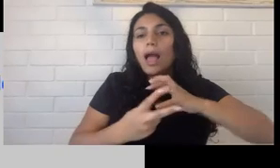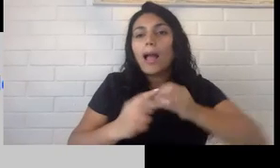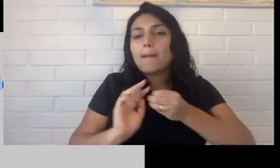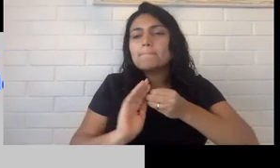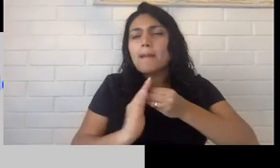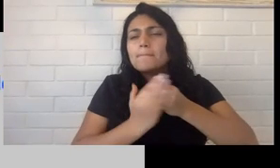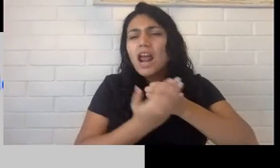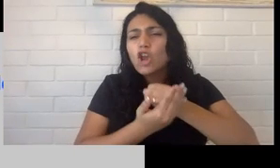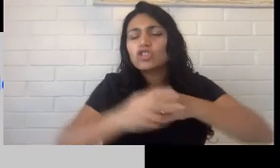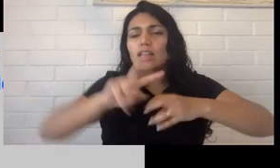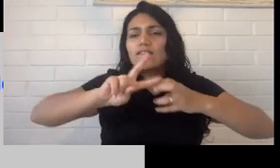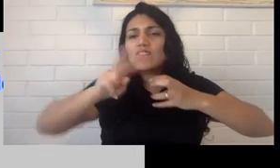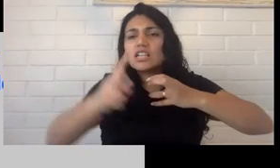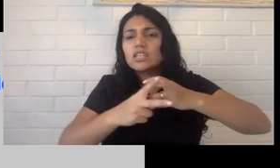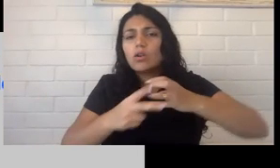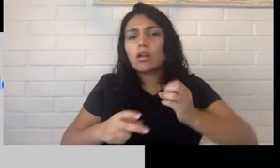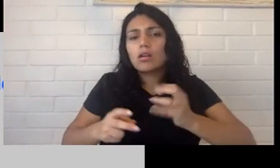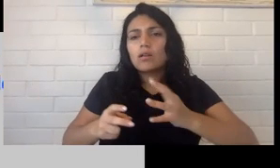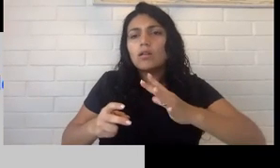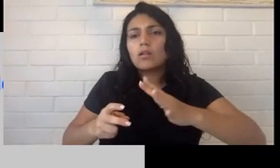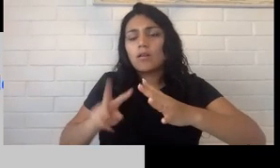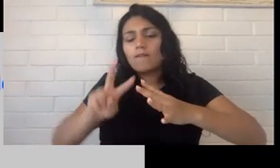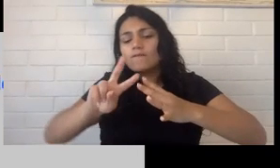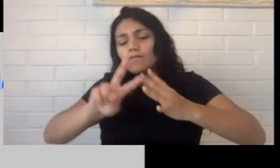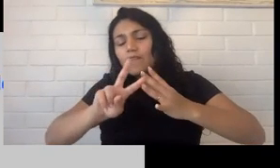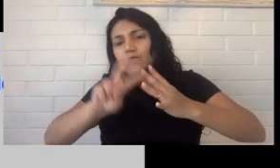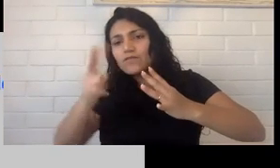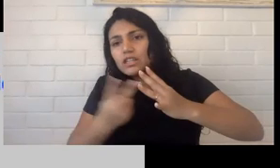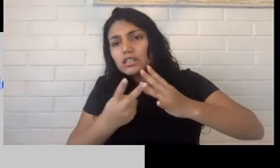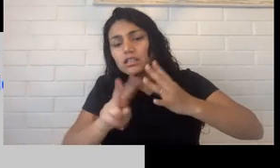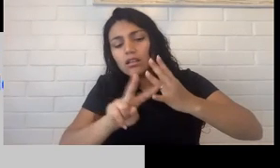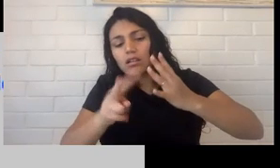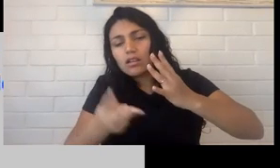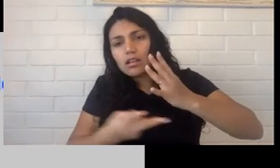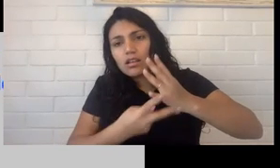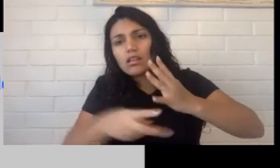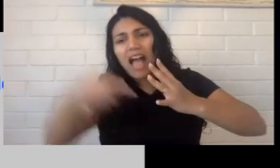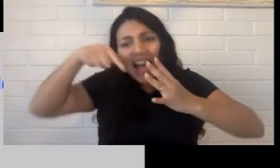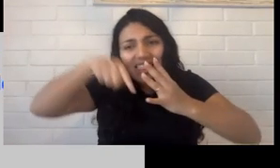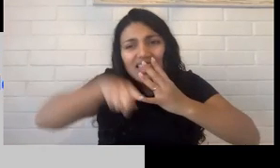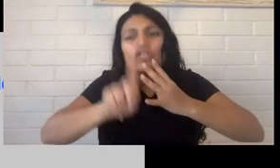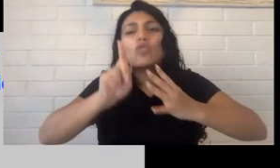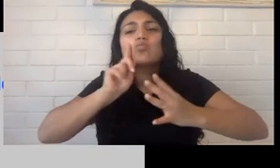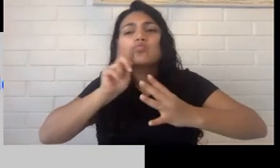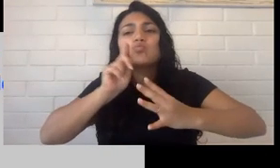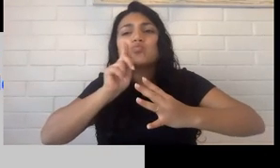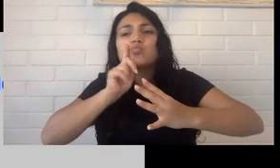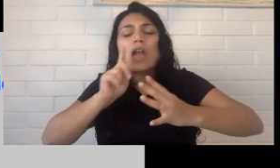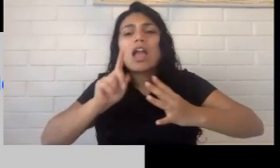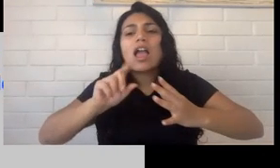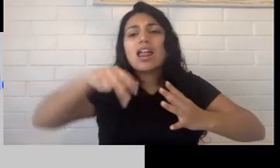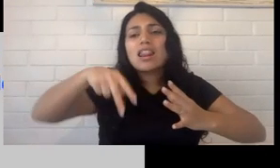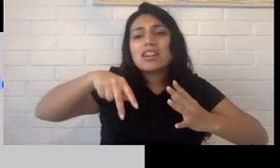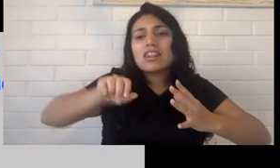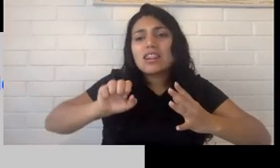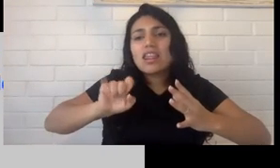son en el fondo como bolsitas de lípidos, de grasa, que adentro tienen los neurotransmisores. Se liberan los neurotransmisores